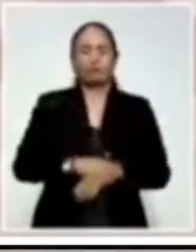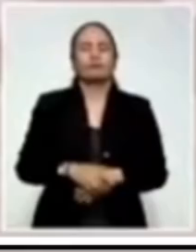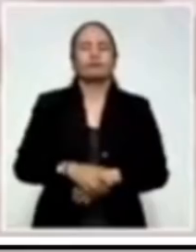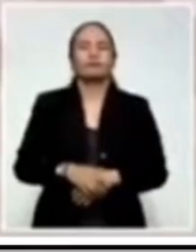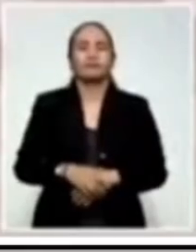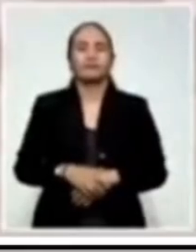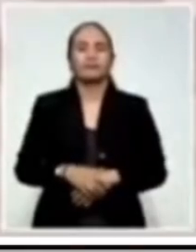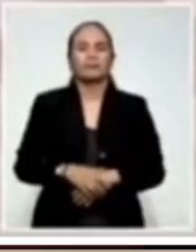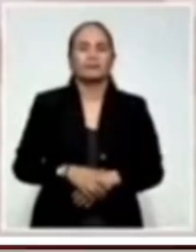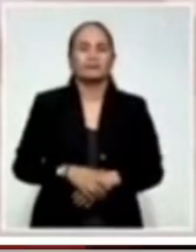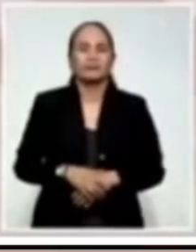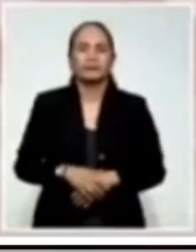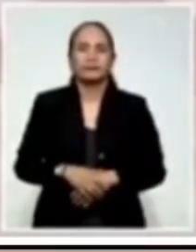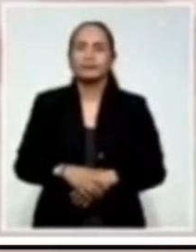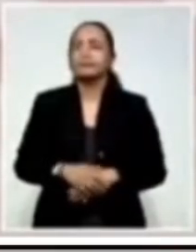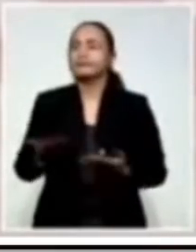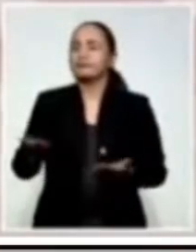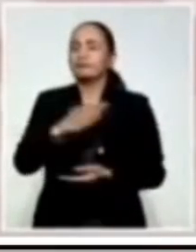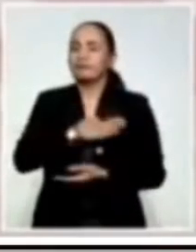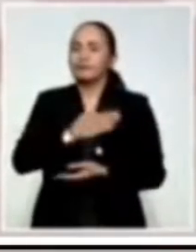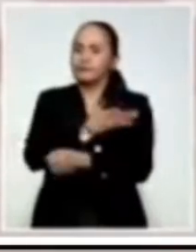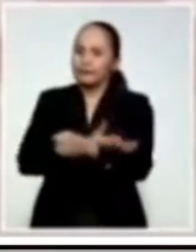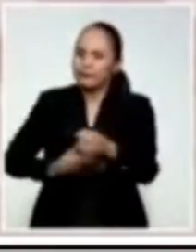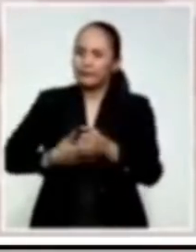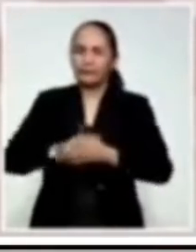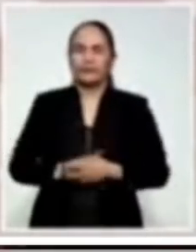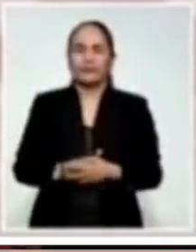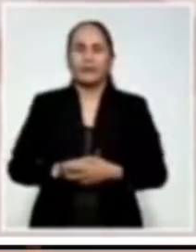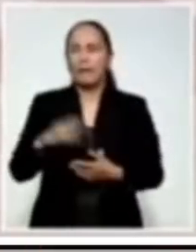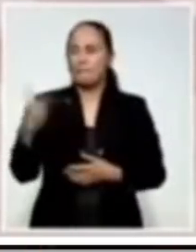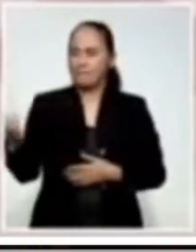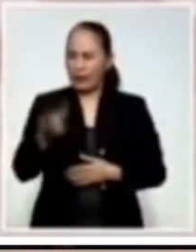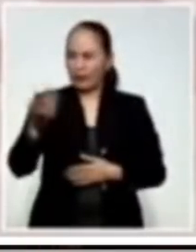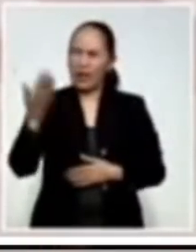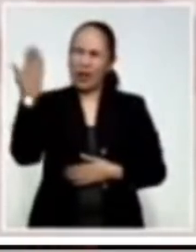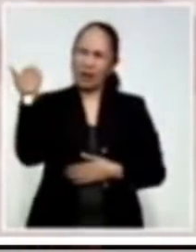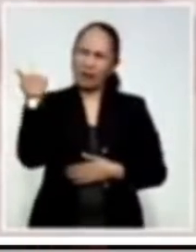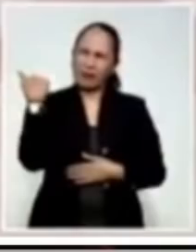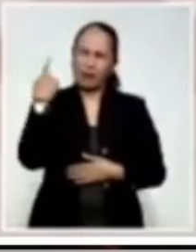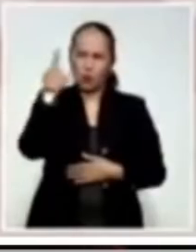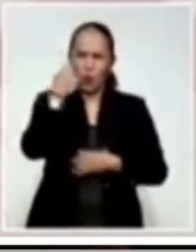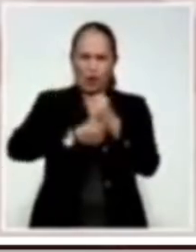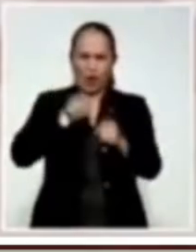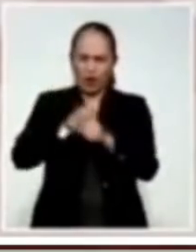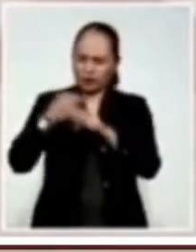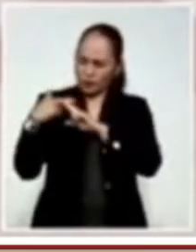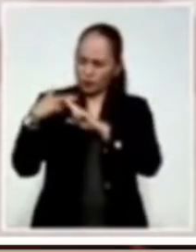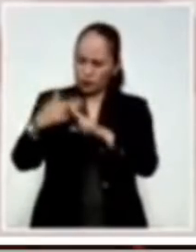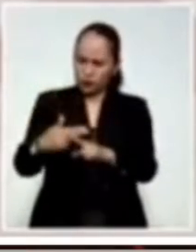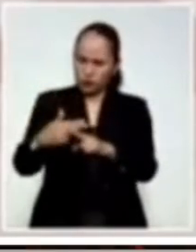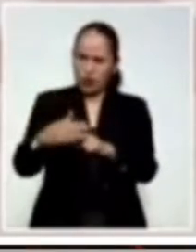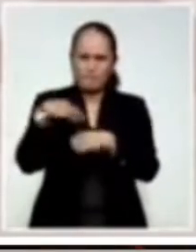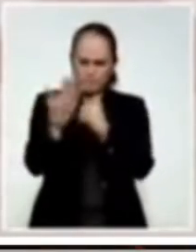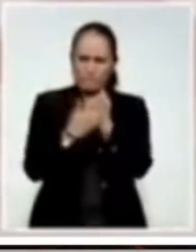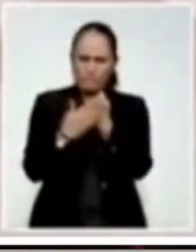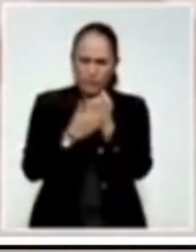Ministro, buena tarde. Preguntarle primero por un caso, bueno, ya se cumplió un año, se va a cumplir un